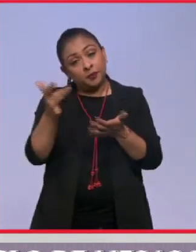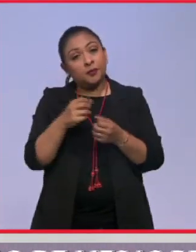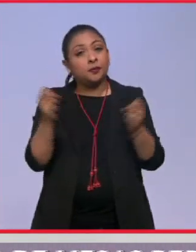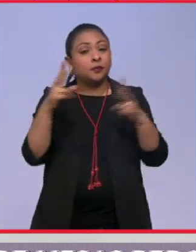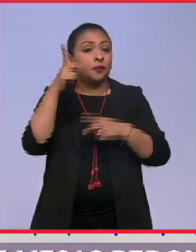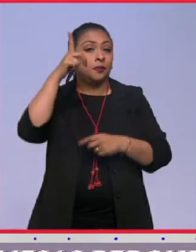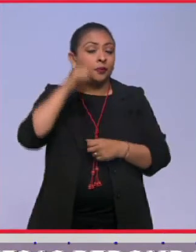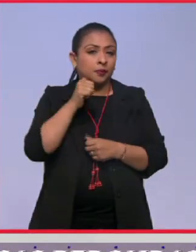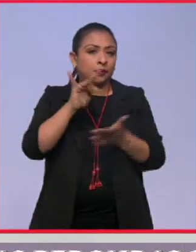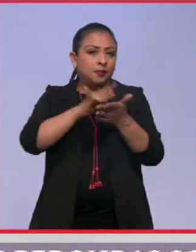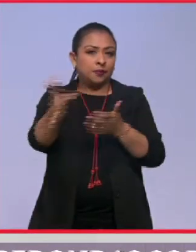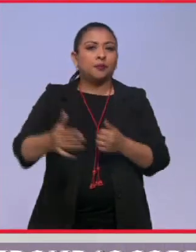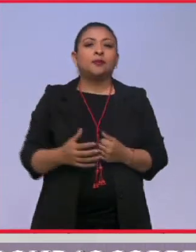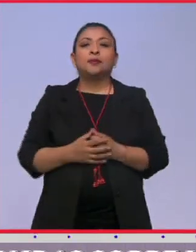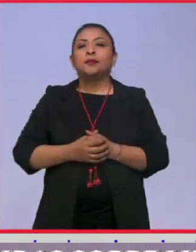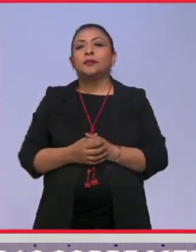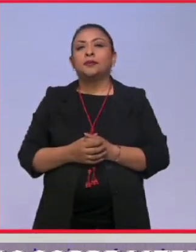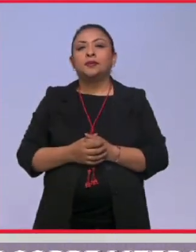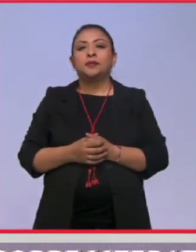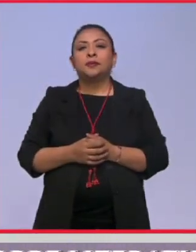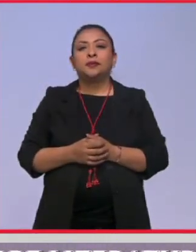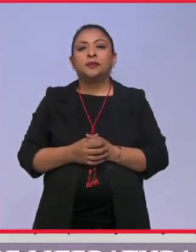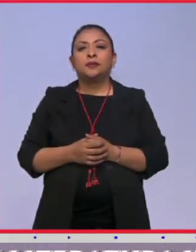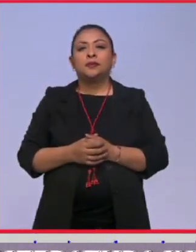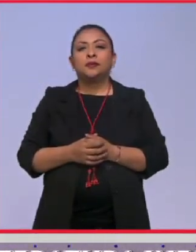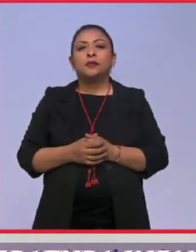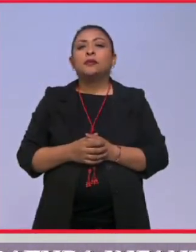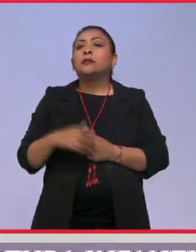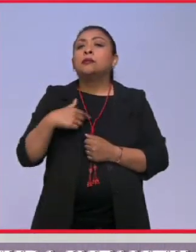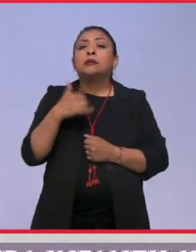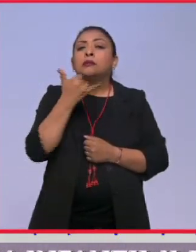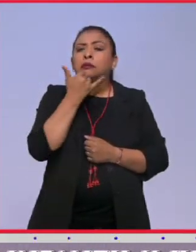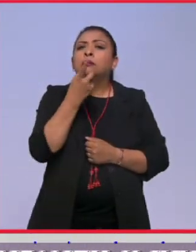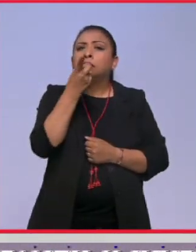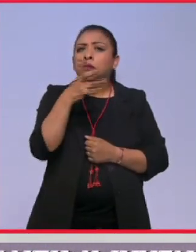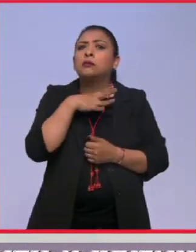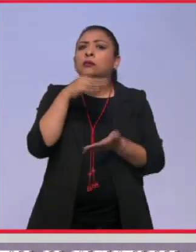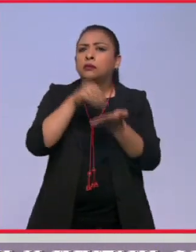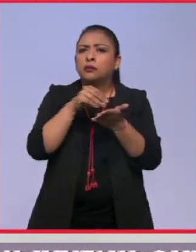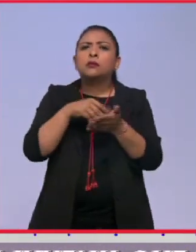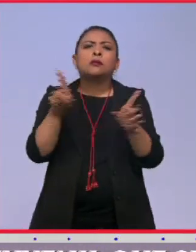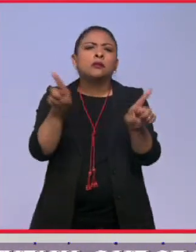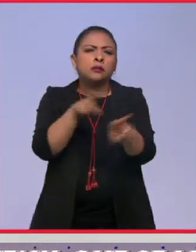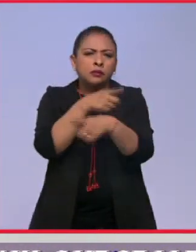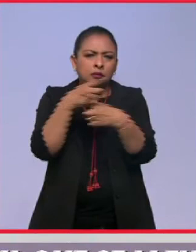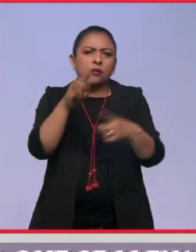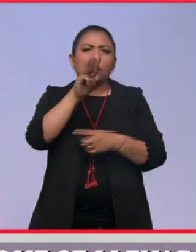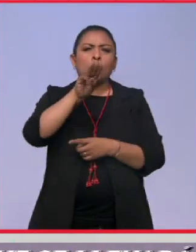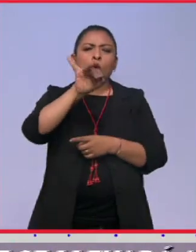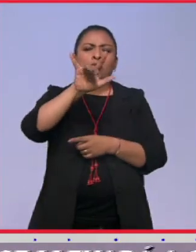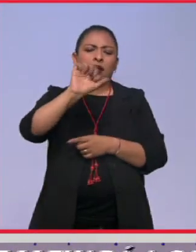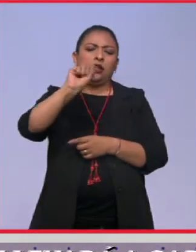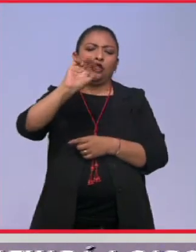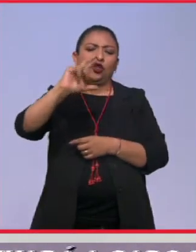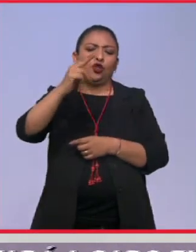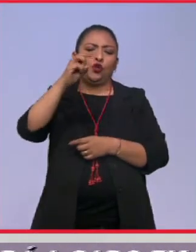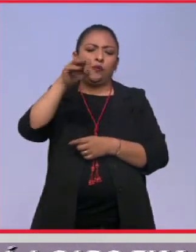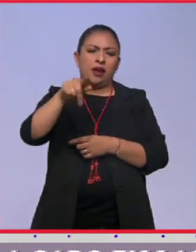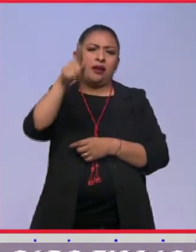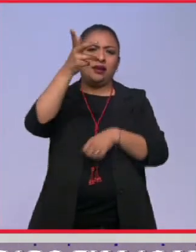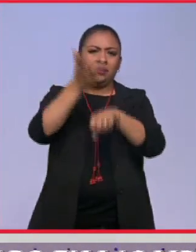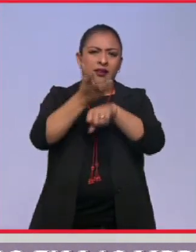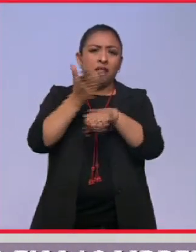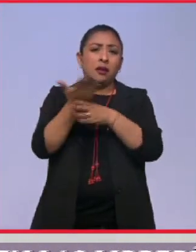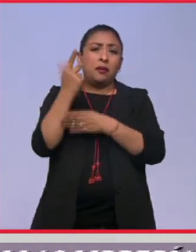Julio. Hasta mañana. Gracias. Nos dicen que tenemos todavía un poco de musiquita. William Schumann, compositor estadounidense,